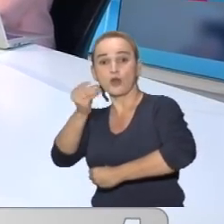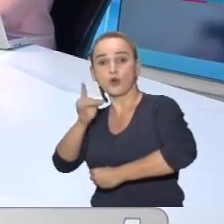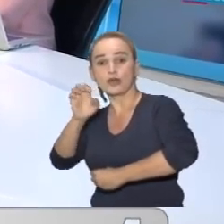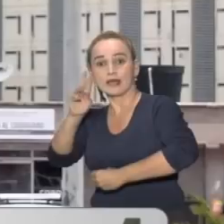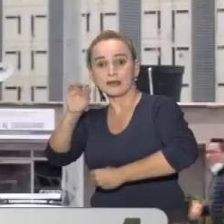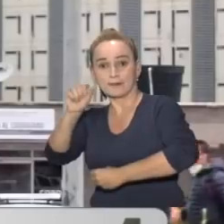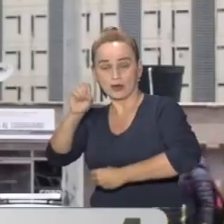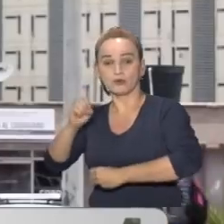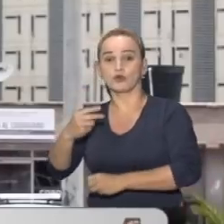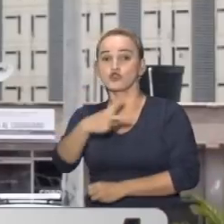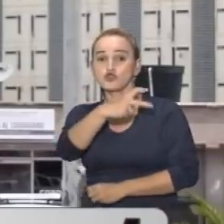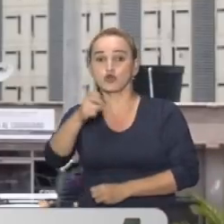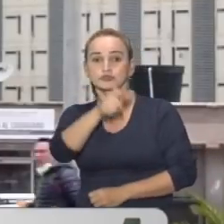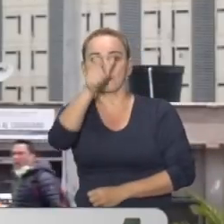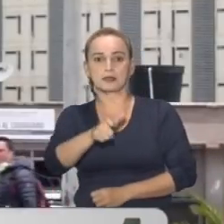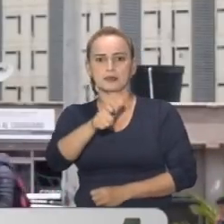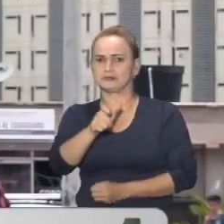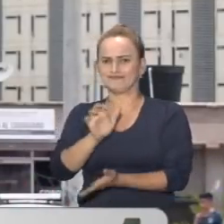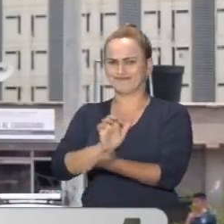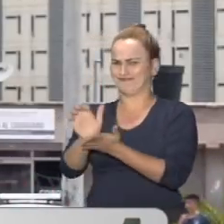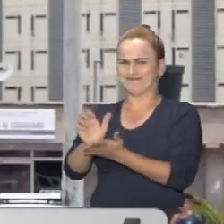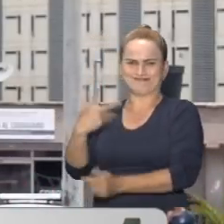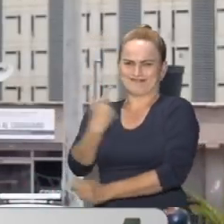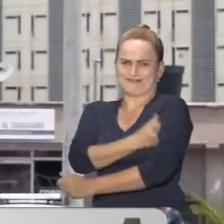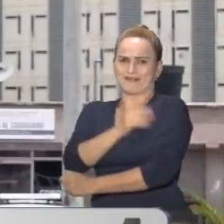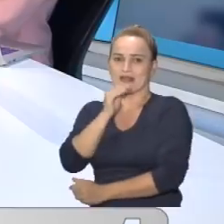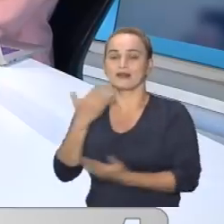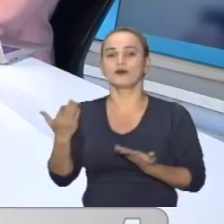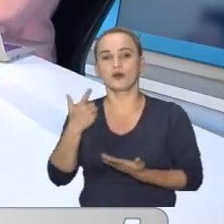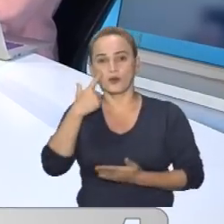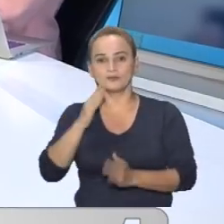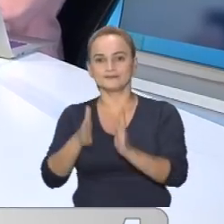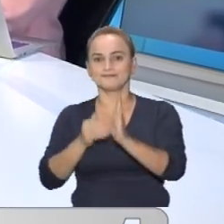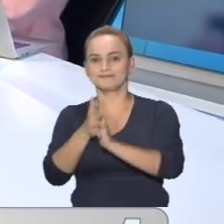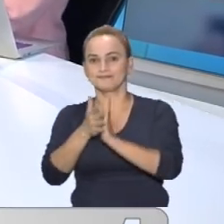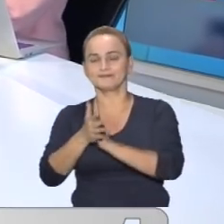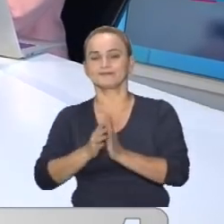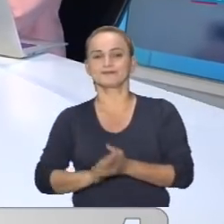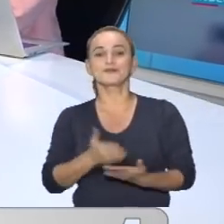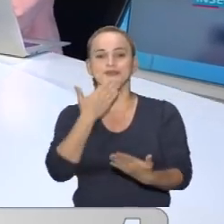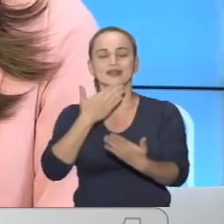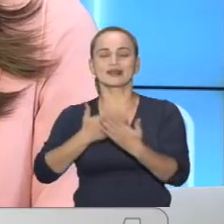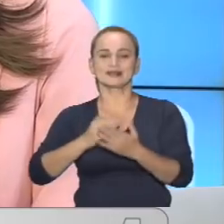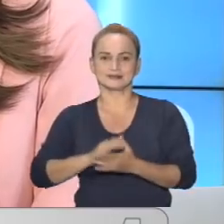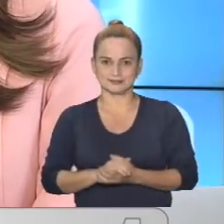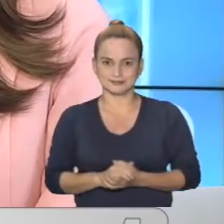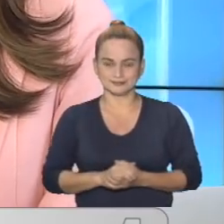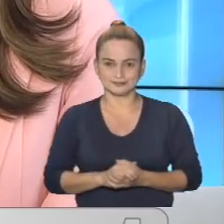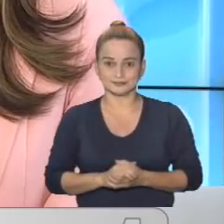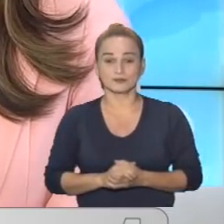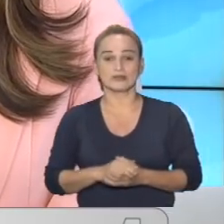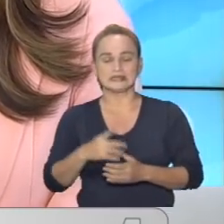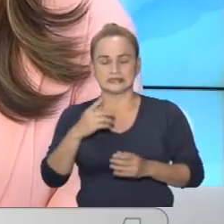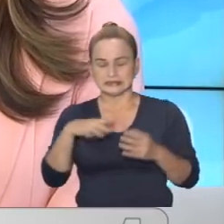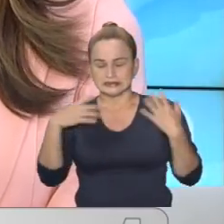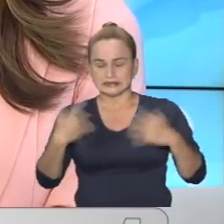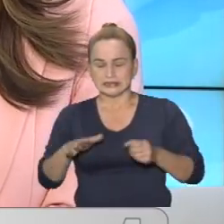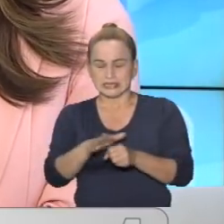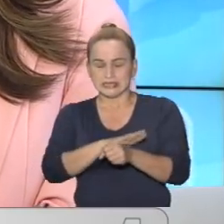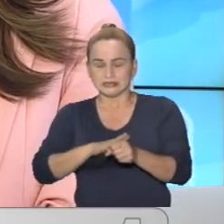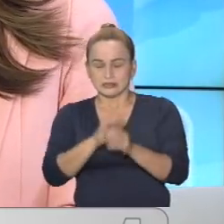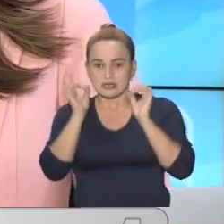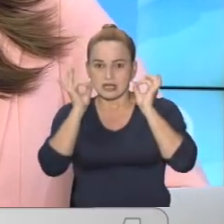200 personas no se han vacunado. Continúa usted con más noticias en estudio. Así es, Luisa, muchísimas gracias. Y es crítica la situación